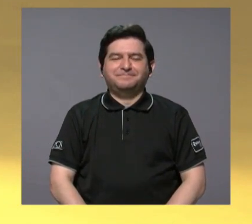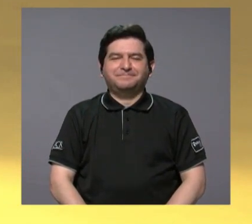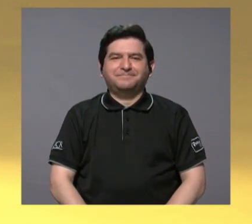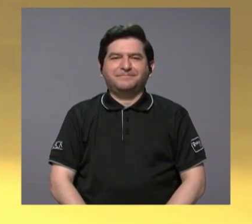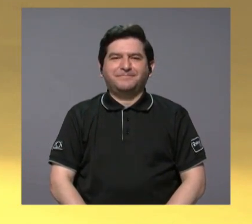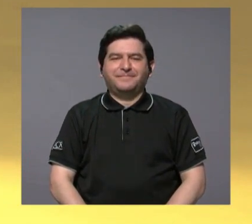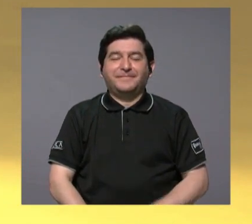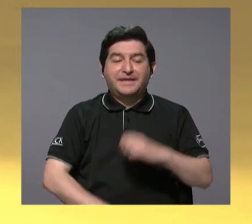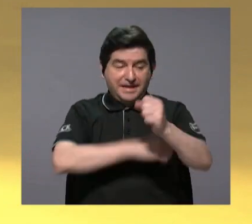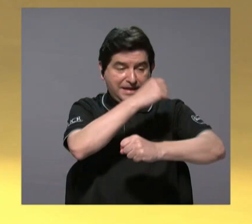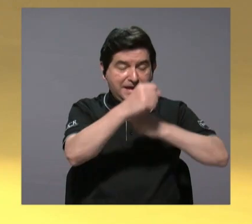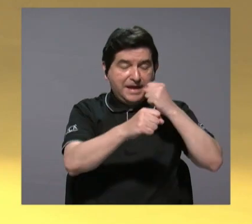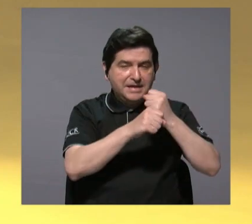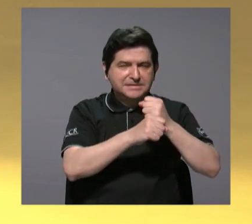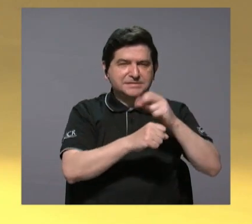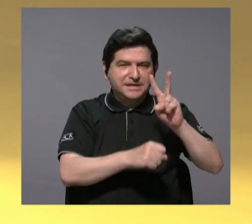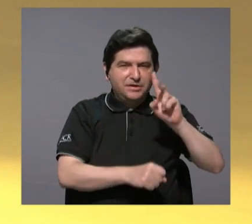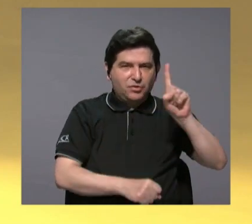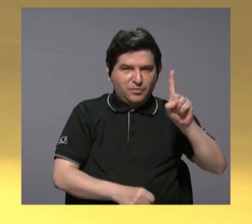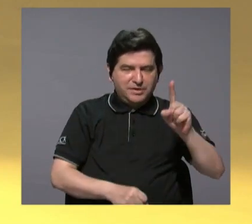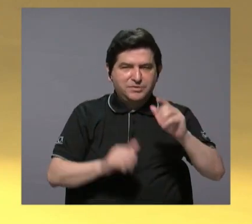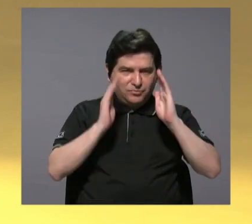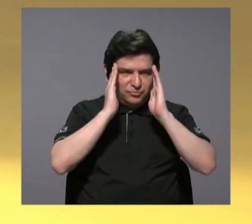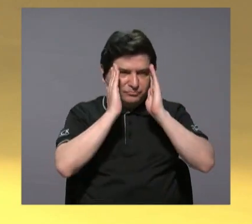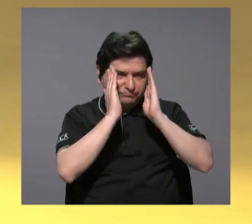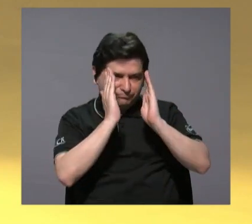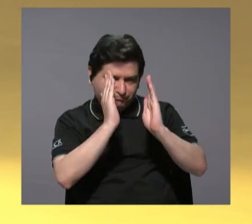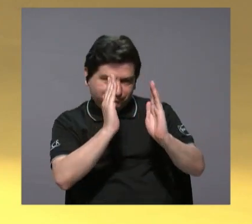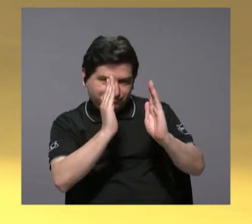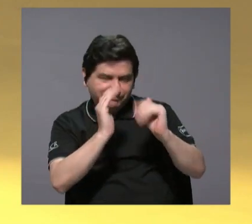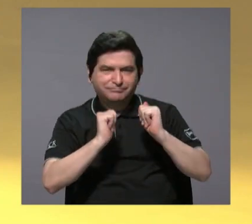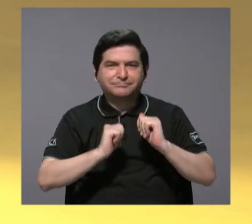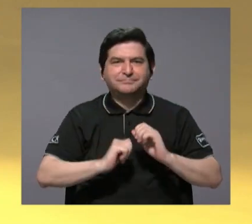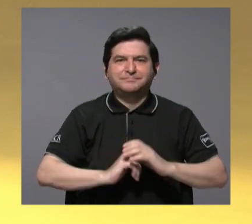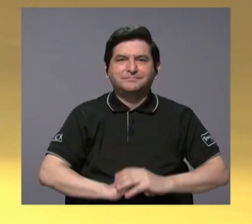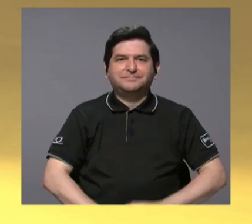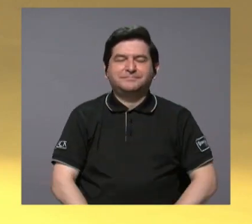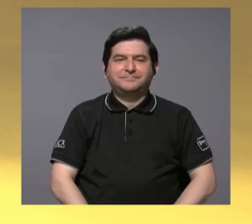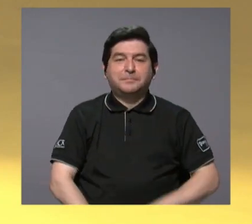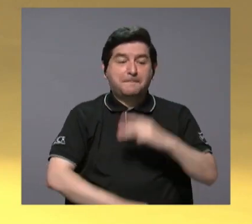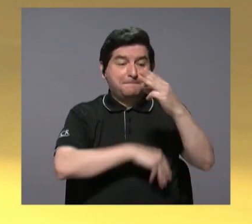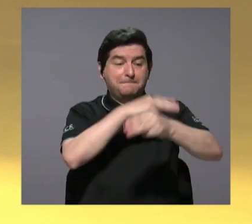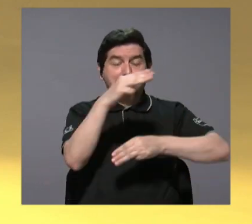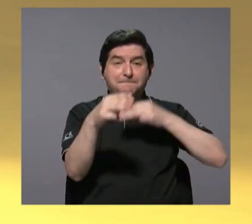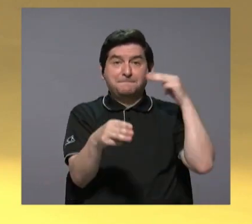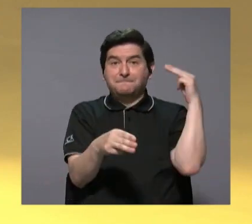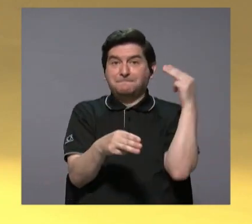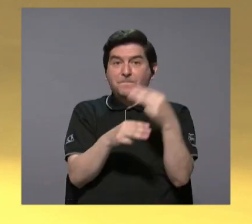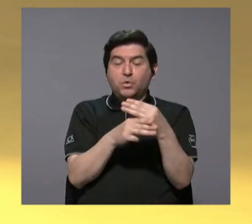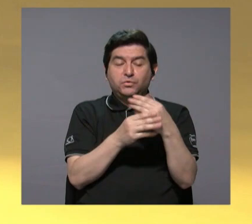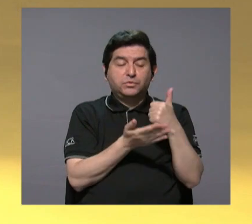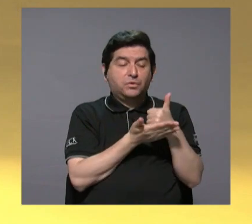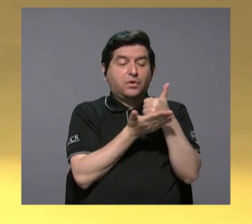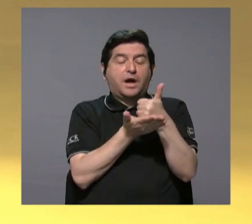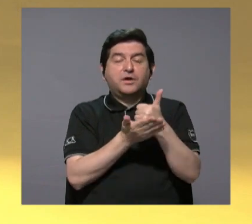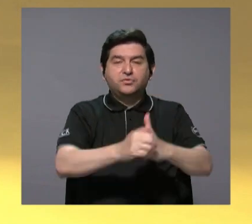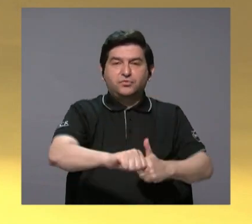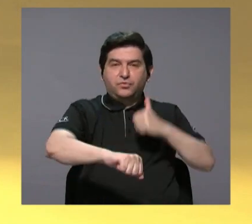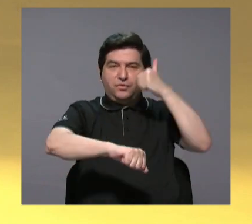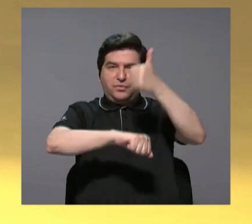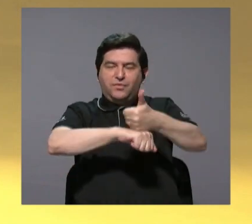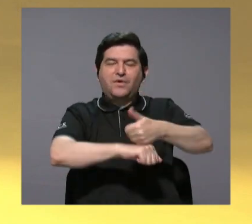aterrizando en el siglo XXI con el mundo que ayudó a crear